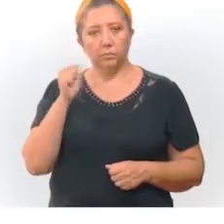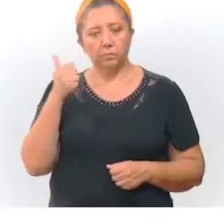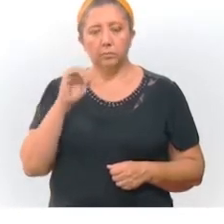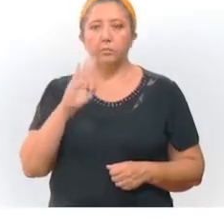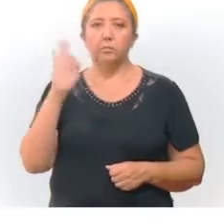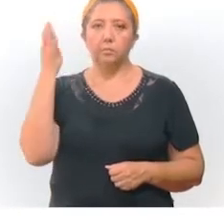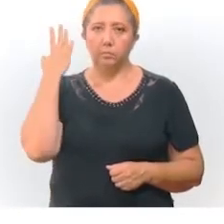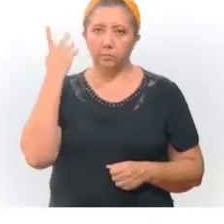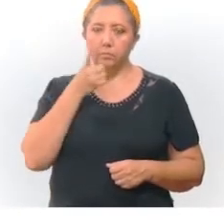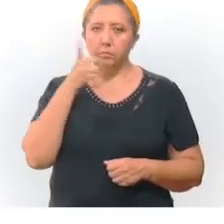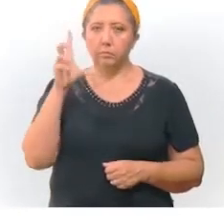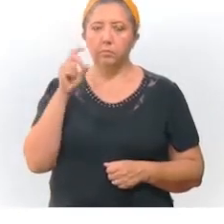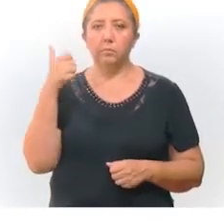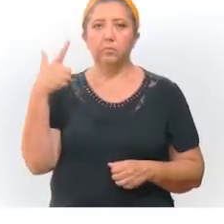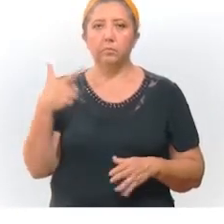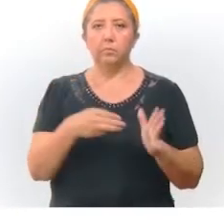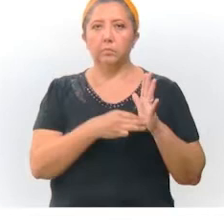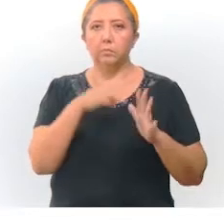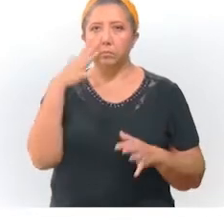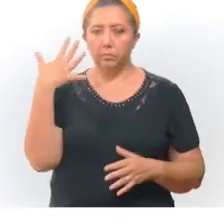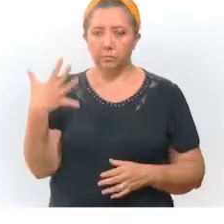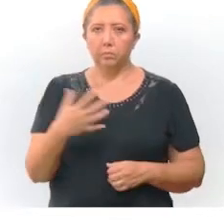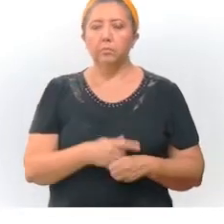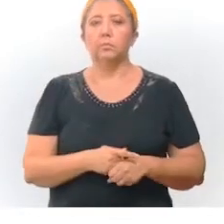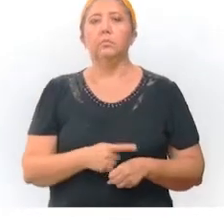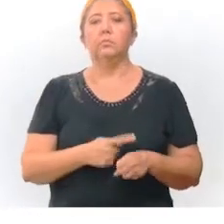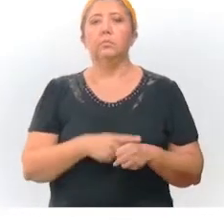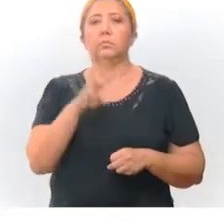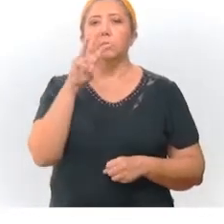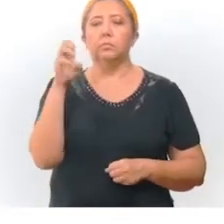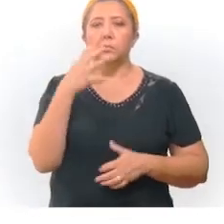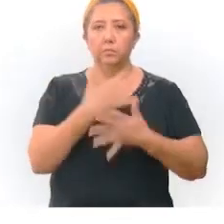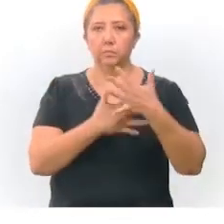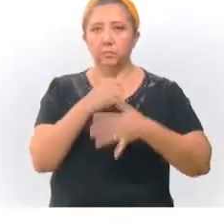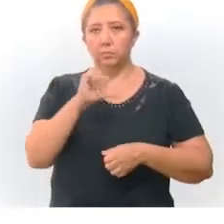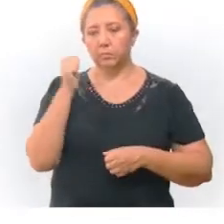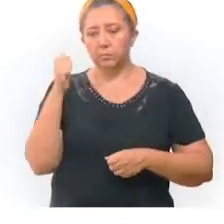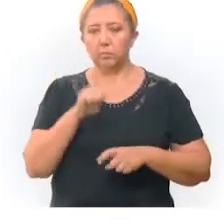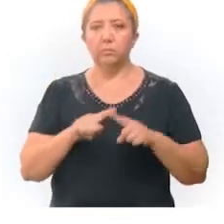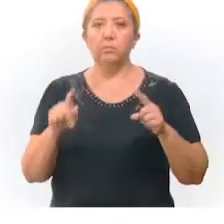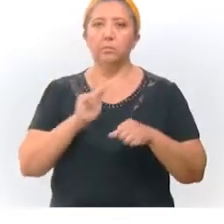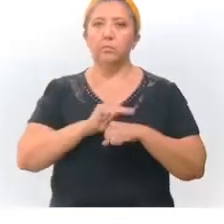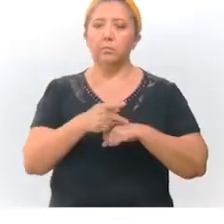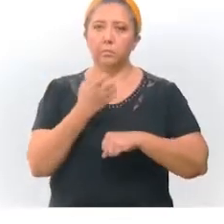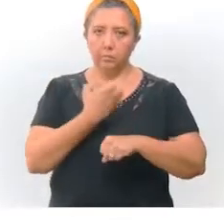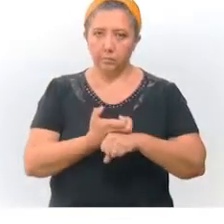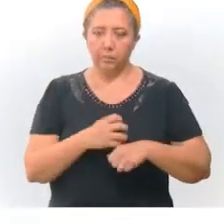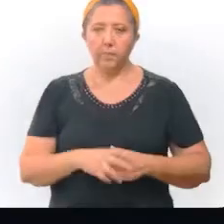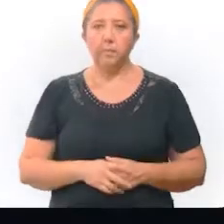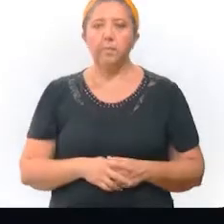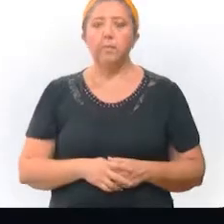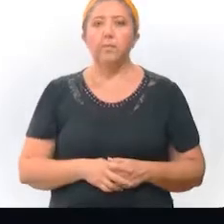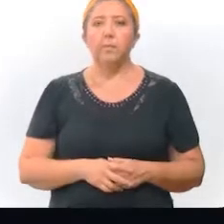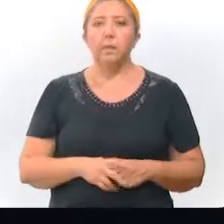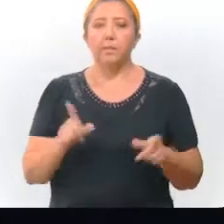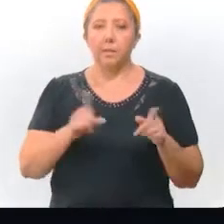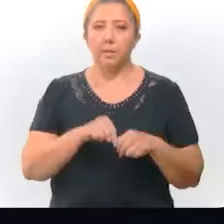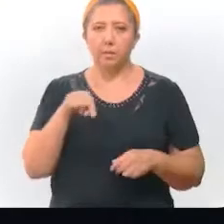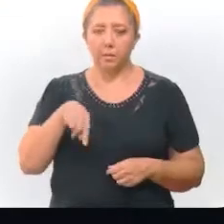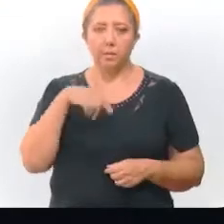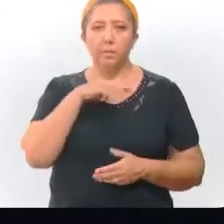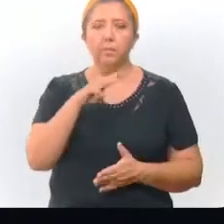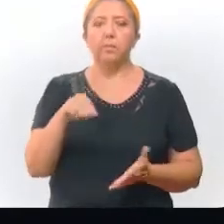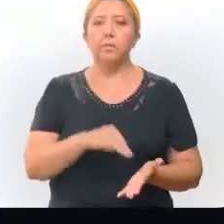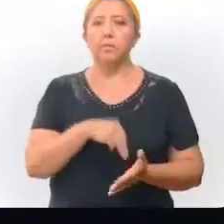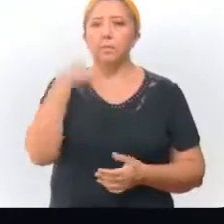foráneo. De los 37.005 casos positivos, 315 son de otro país u otro estado. Específicamente